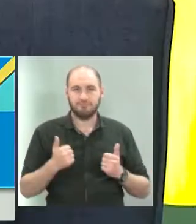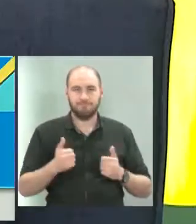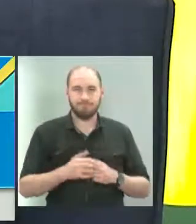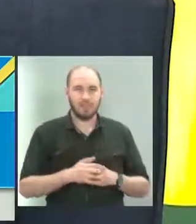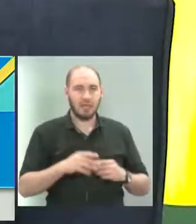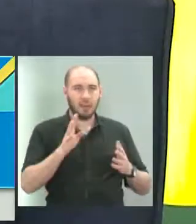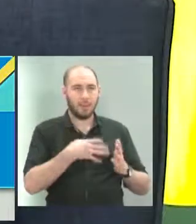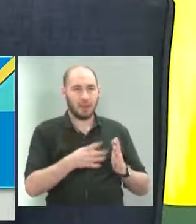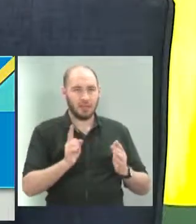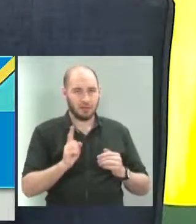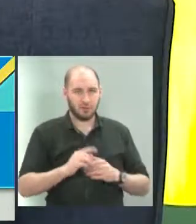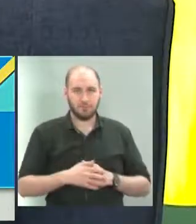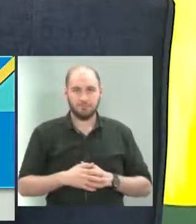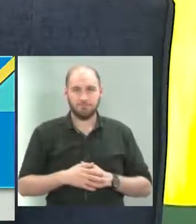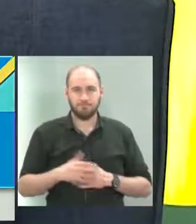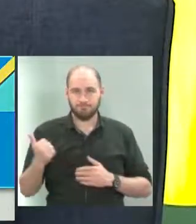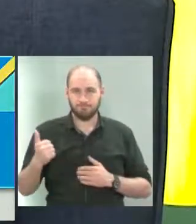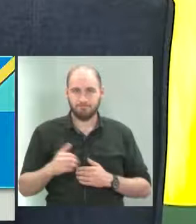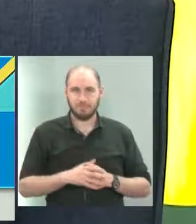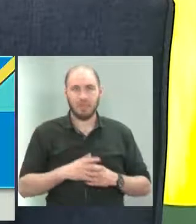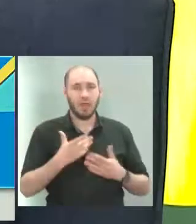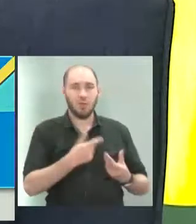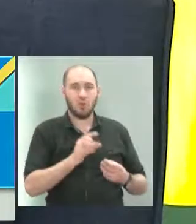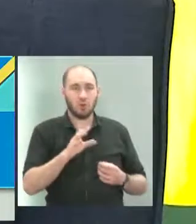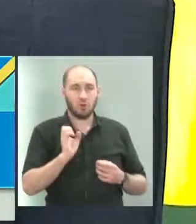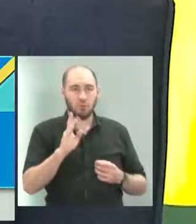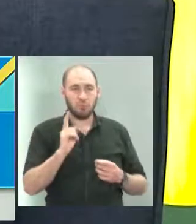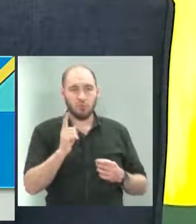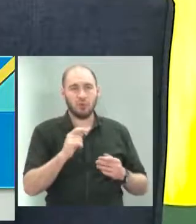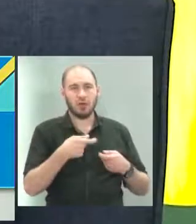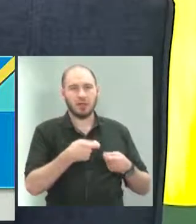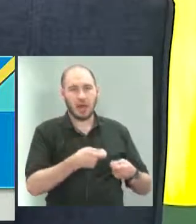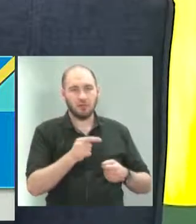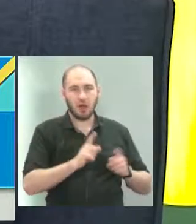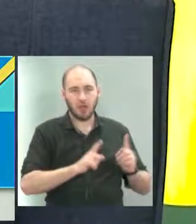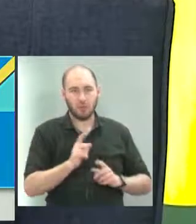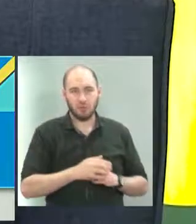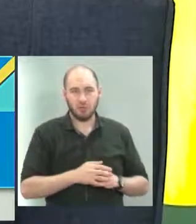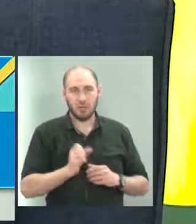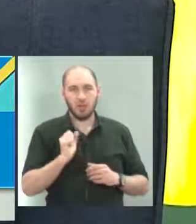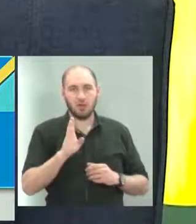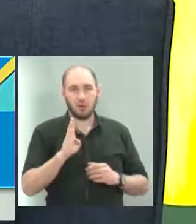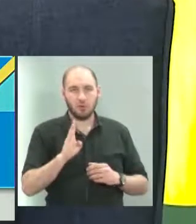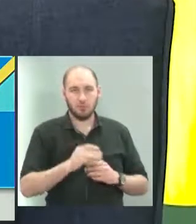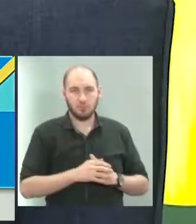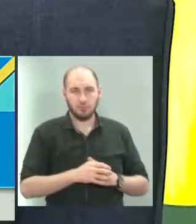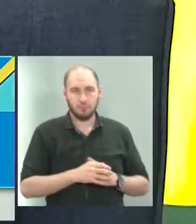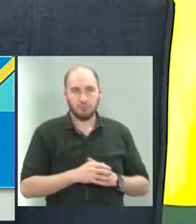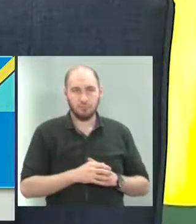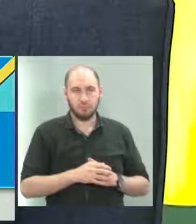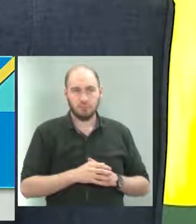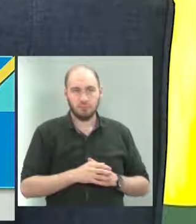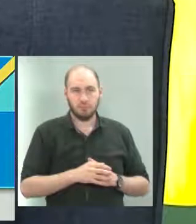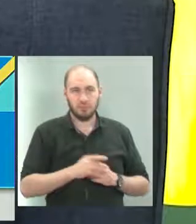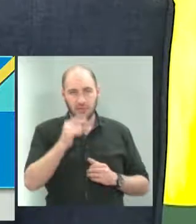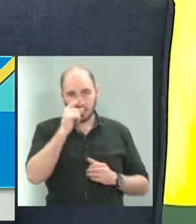damos para planilla ni todo eso. Perfecto. Sí. Y ayudamos solamente a un club con algunos costos, que es un club que está, la verdad que... En